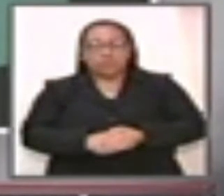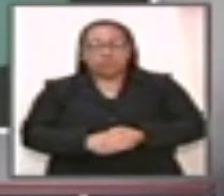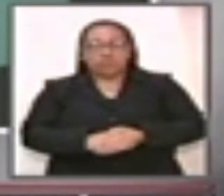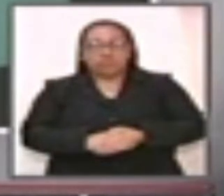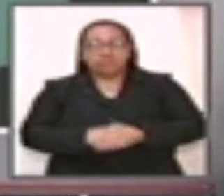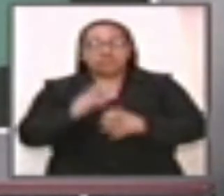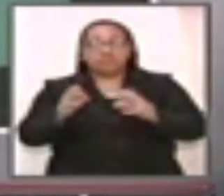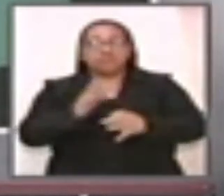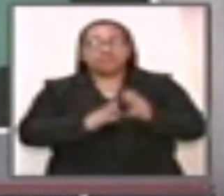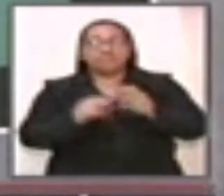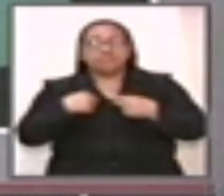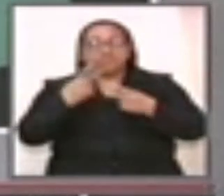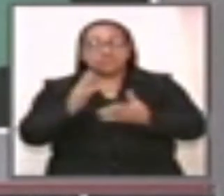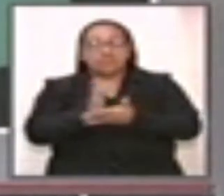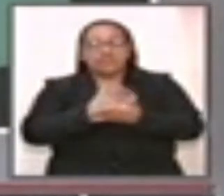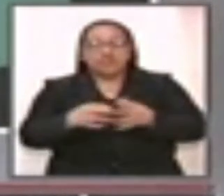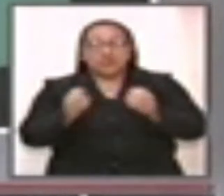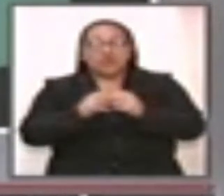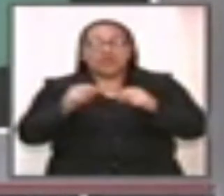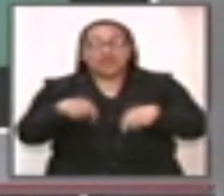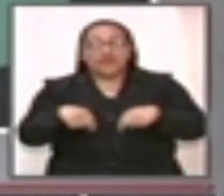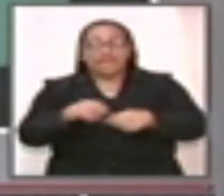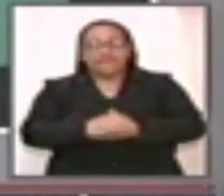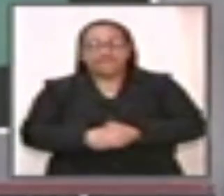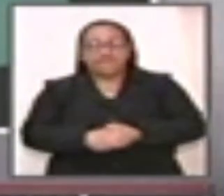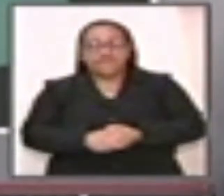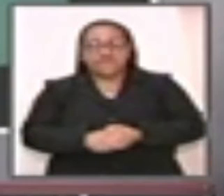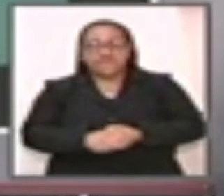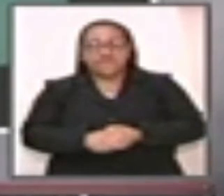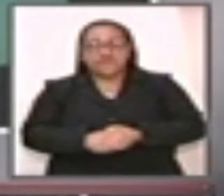de financiamiento, ¿cómo se distribuye